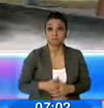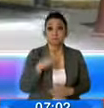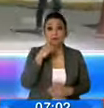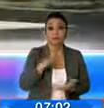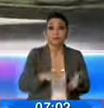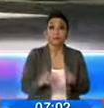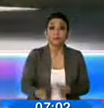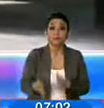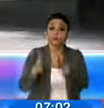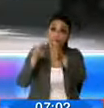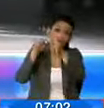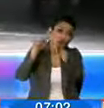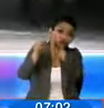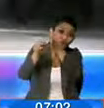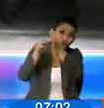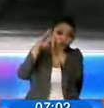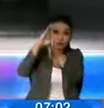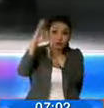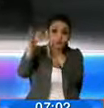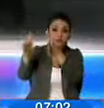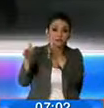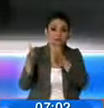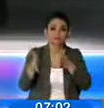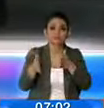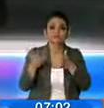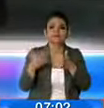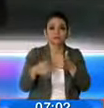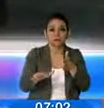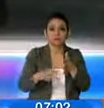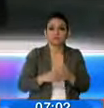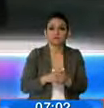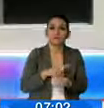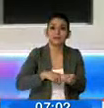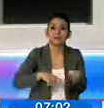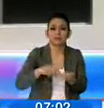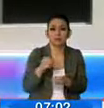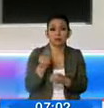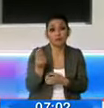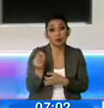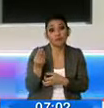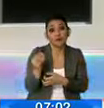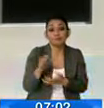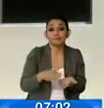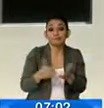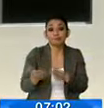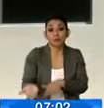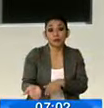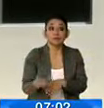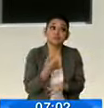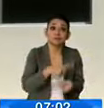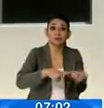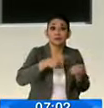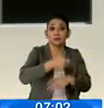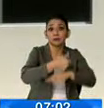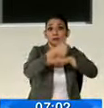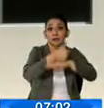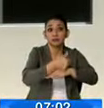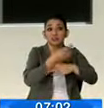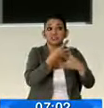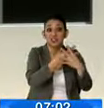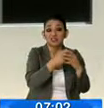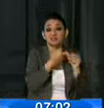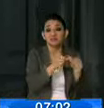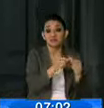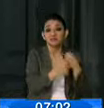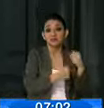fue retirado del departamento forense de la policía. El hermano menor partió en el sueño eterno, mientras al mayor le esperan largos años de